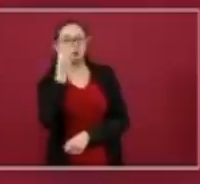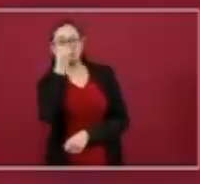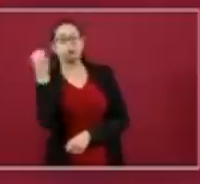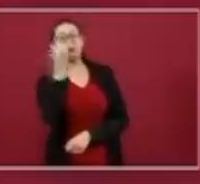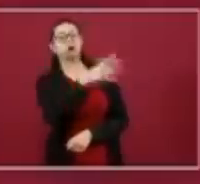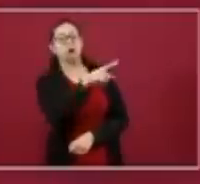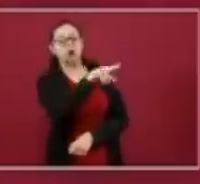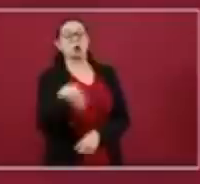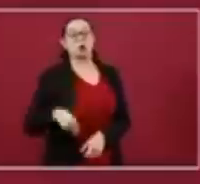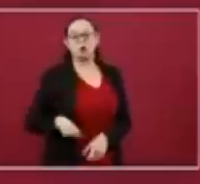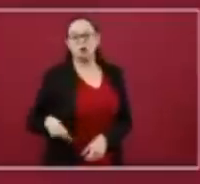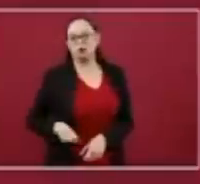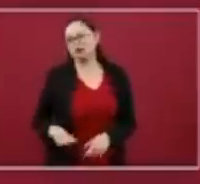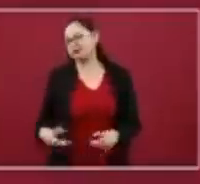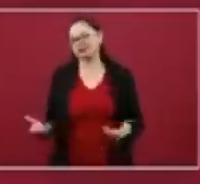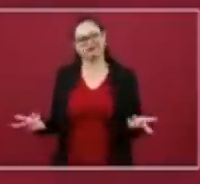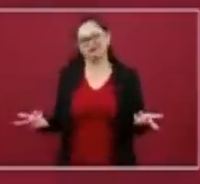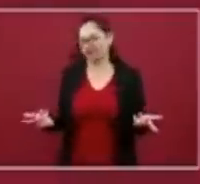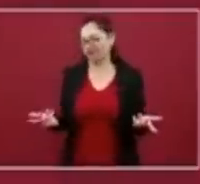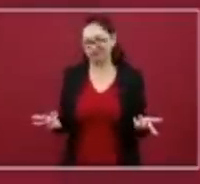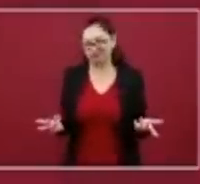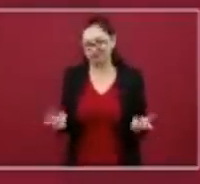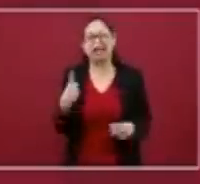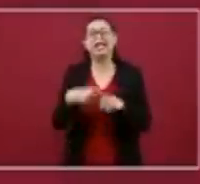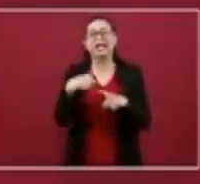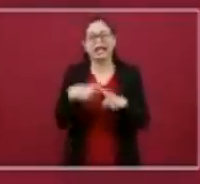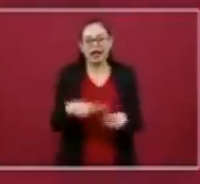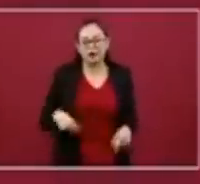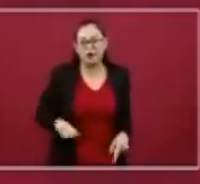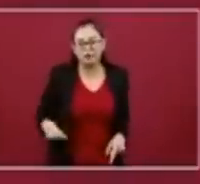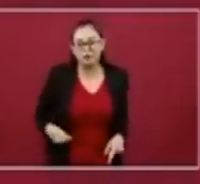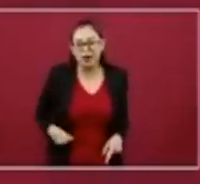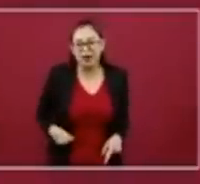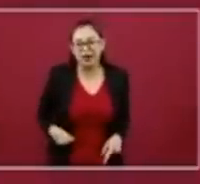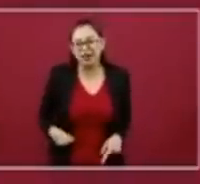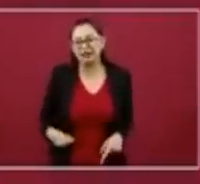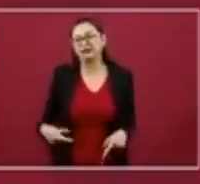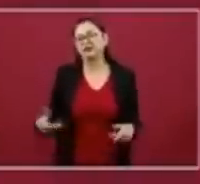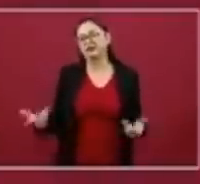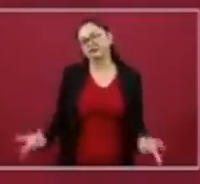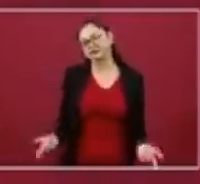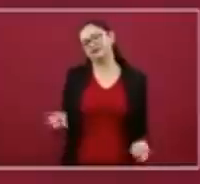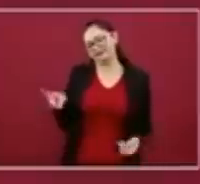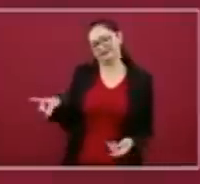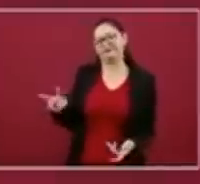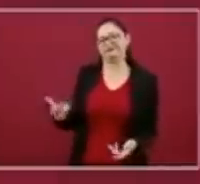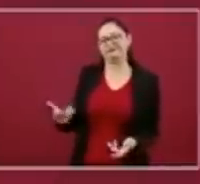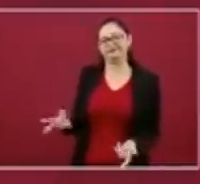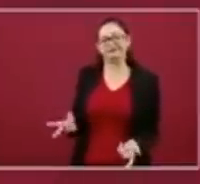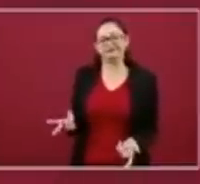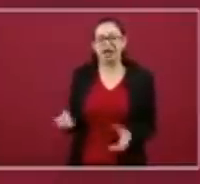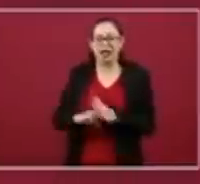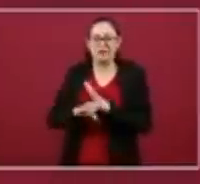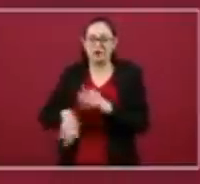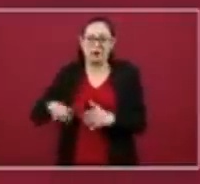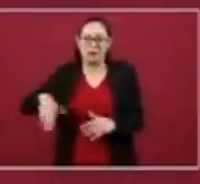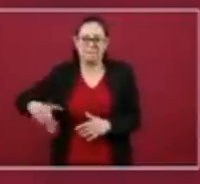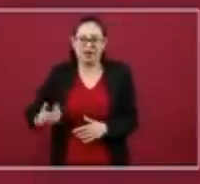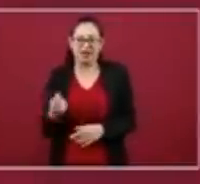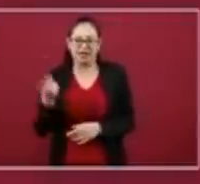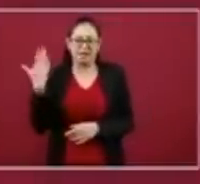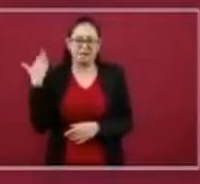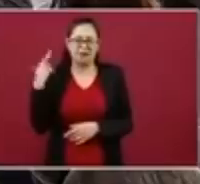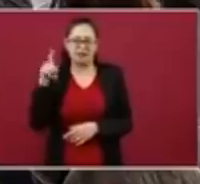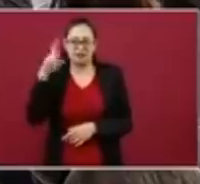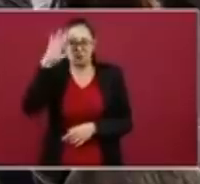senador. ¿A quién culpan? El caso de este lamentable caso de